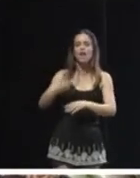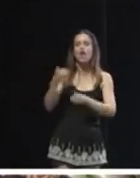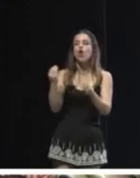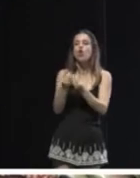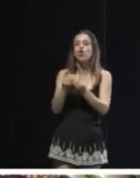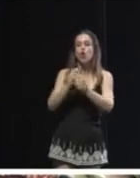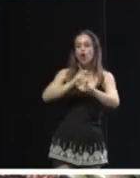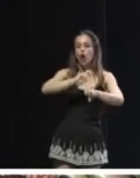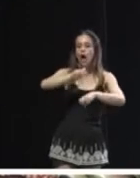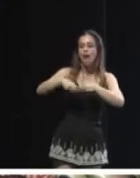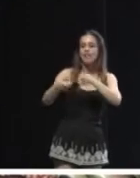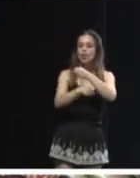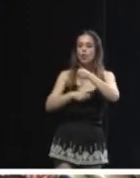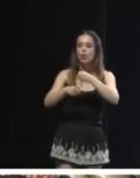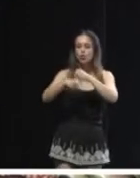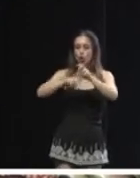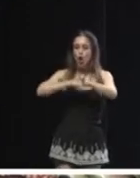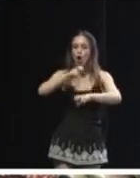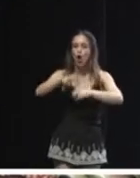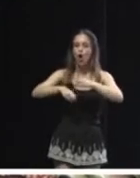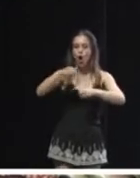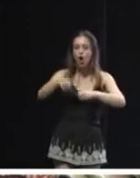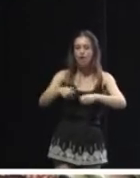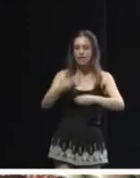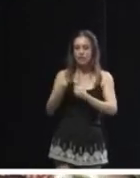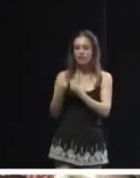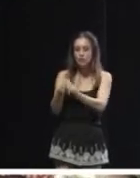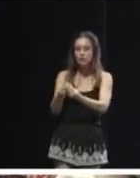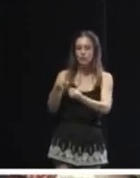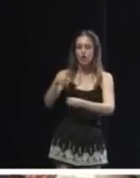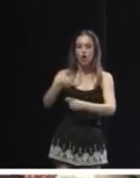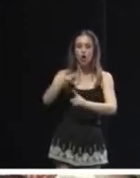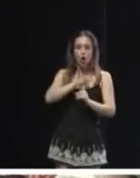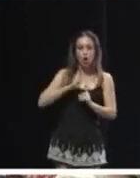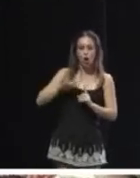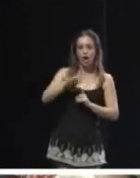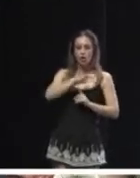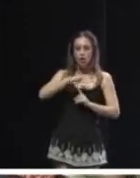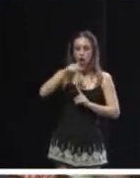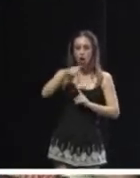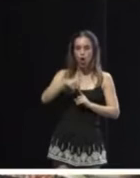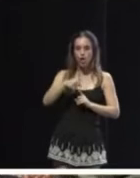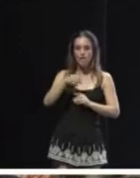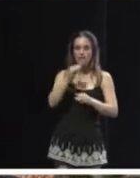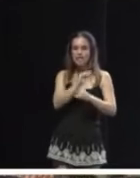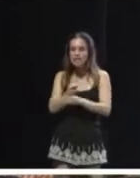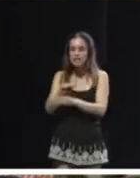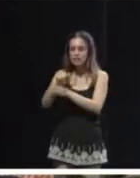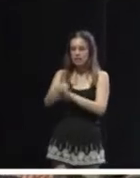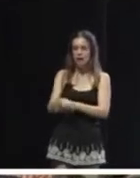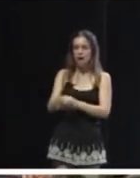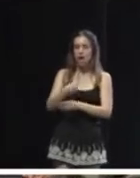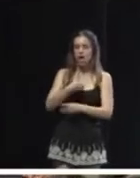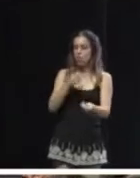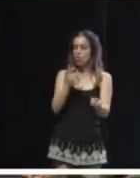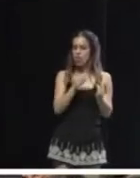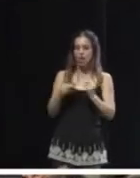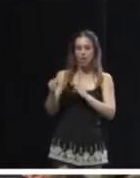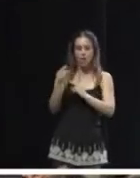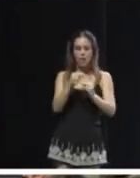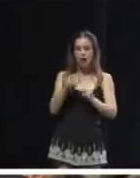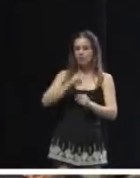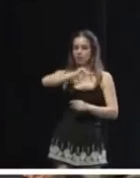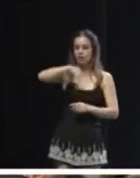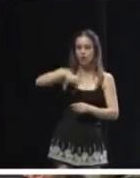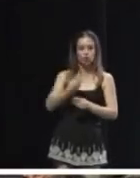y las agricultoras, he estado con los ecologistas y no es un debate entre nosotras, es